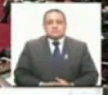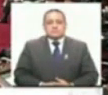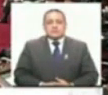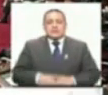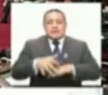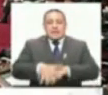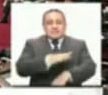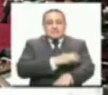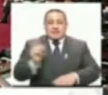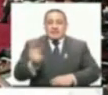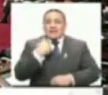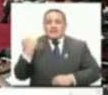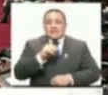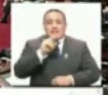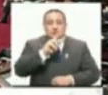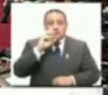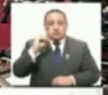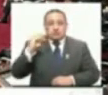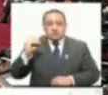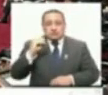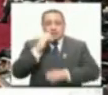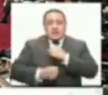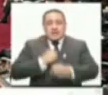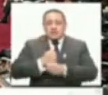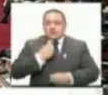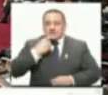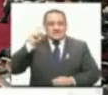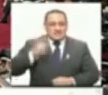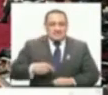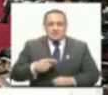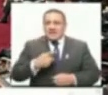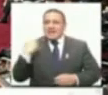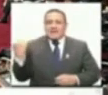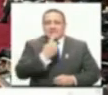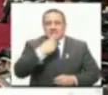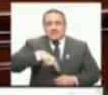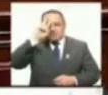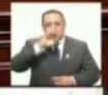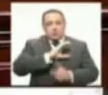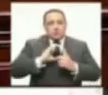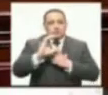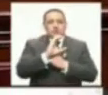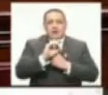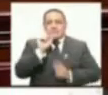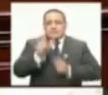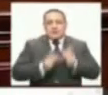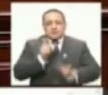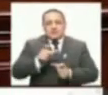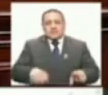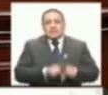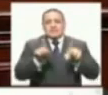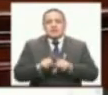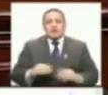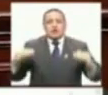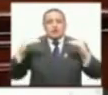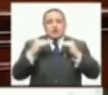La Asamblea Constituyente del Bicentenario debe ser plurinacional, popular y con